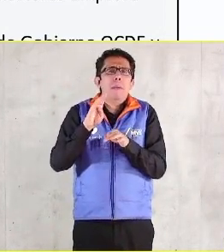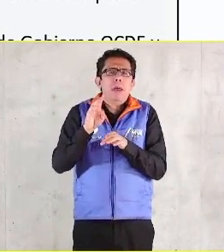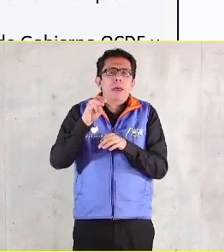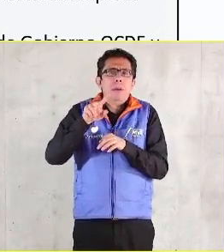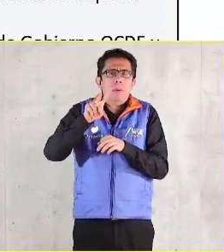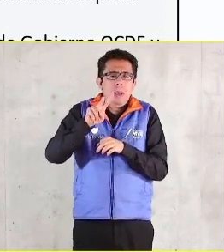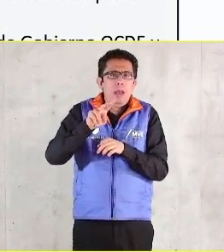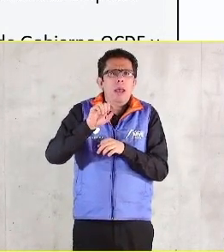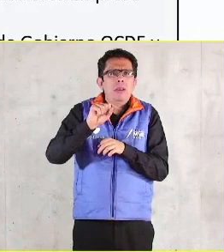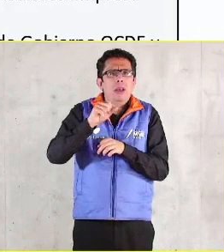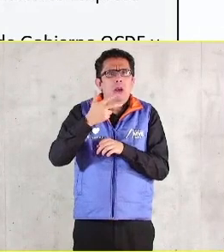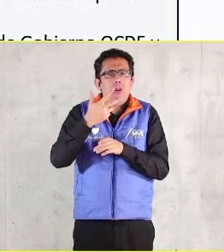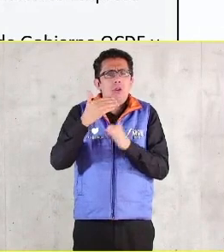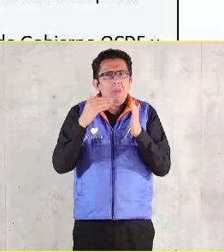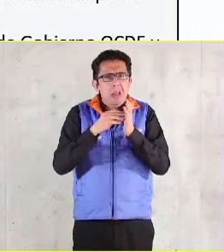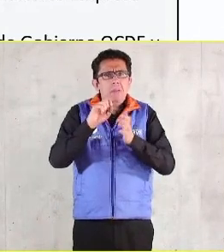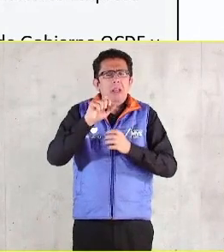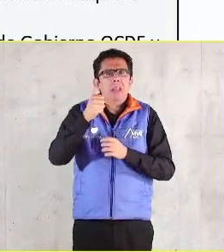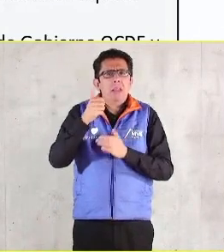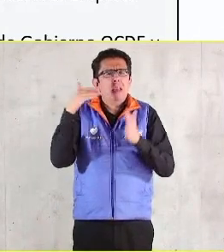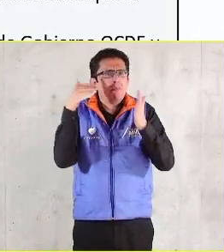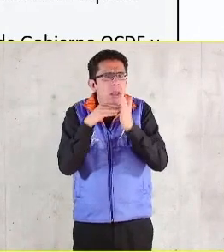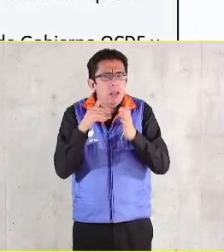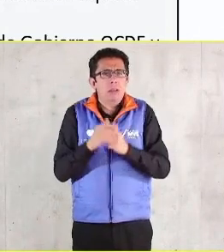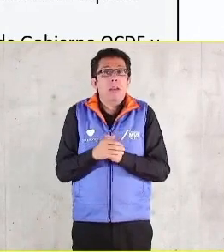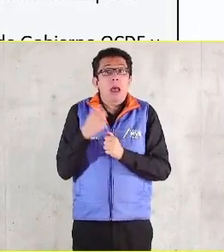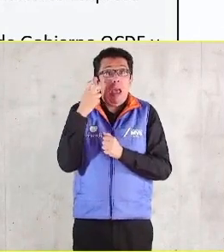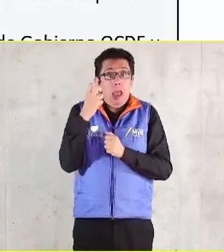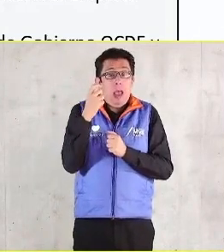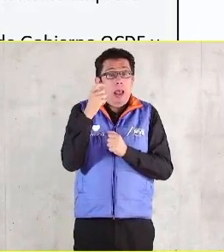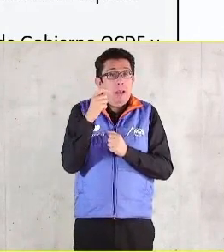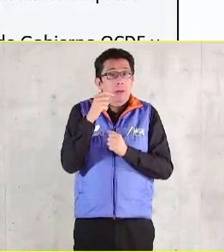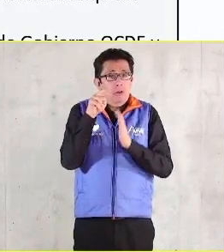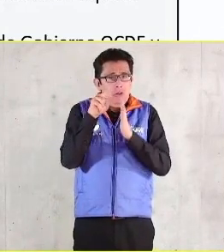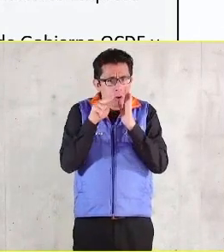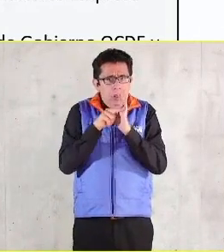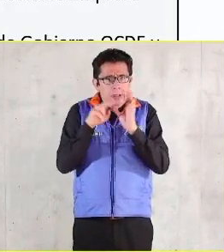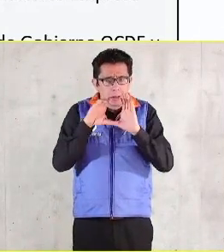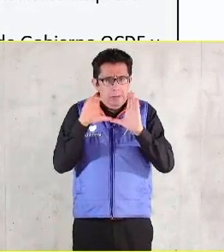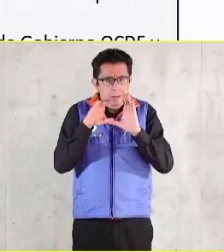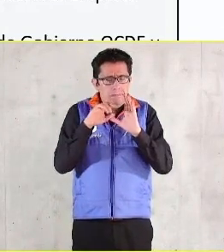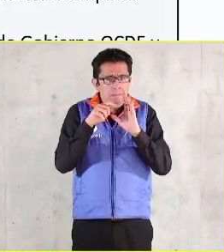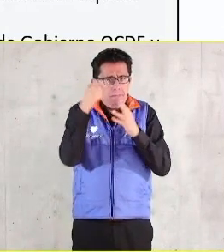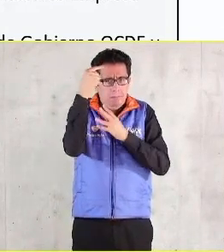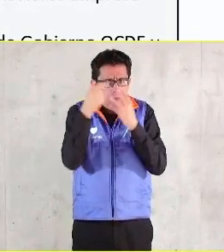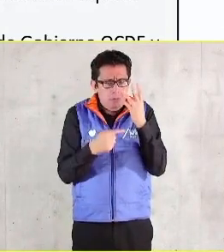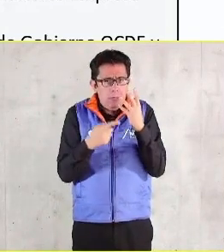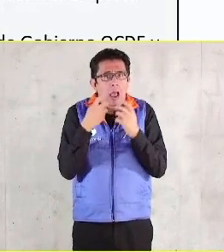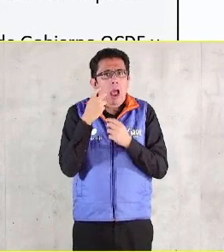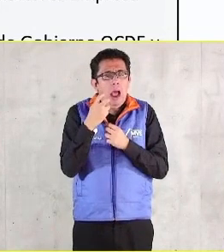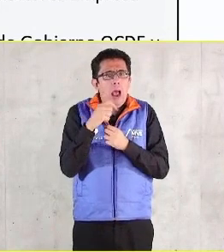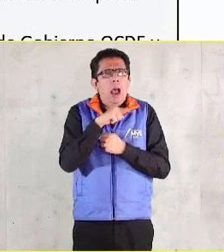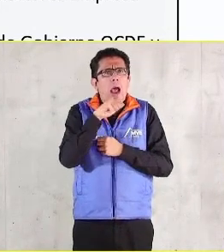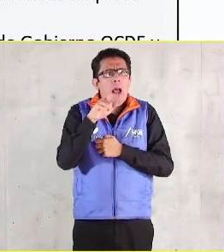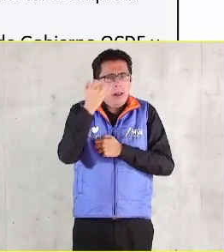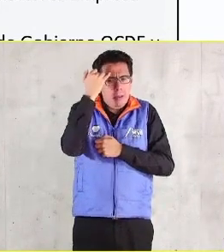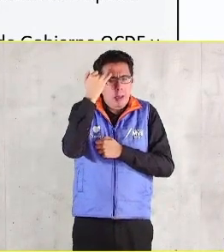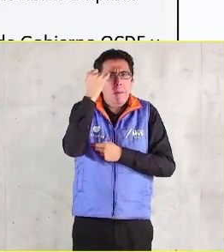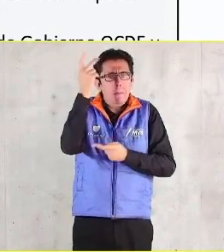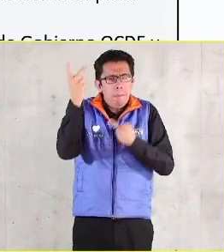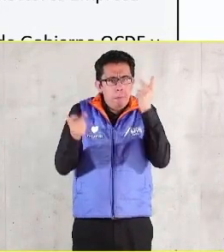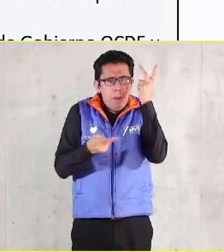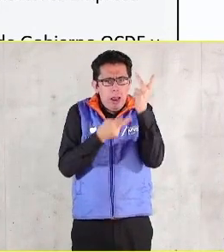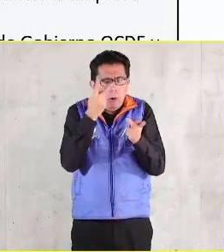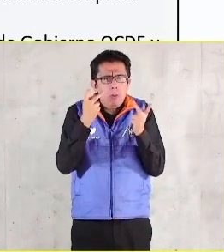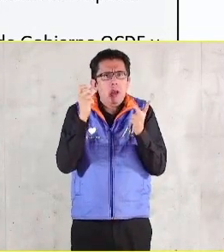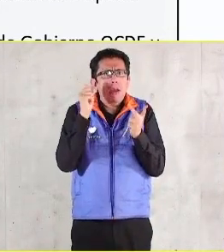Valores, S8000, etcétera, y la 26000. Y estas normas y certificaciones dieron vida a las preguntas y a las